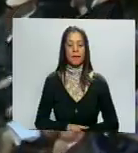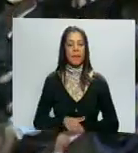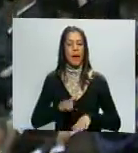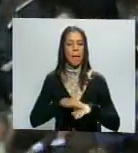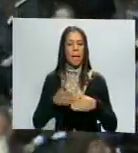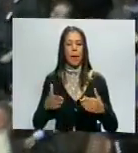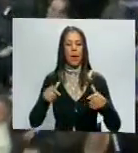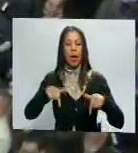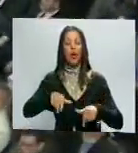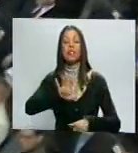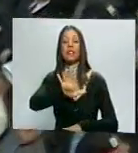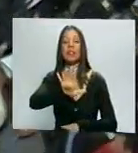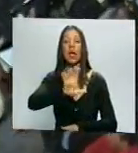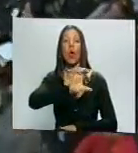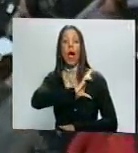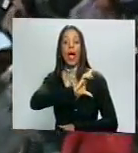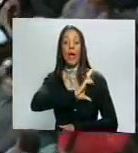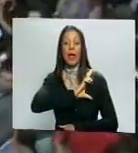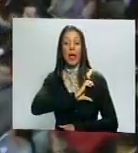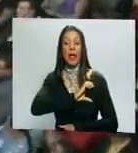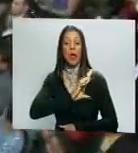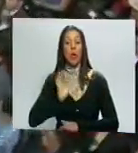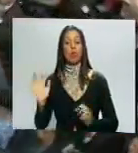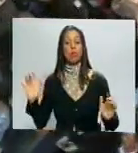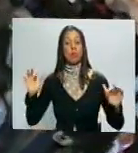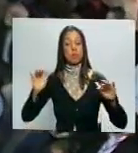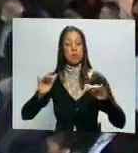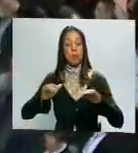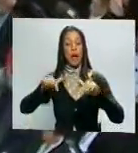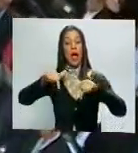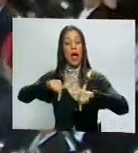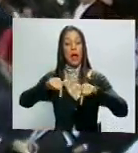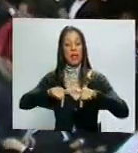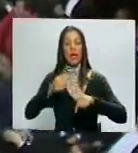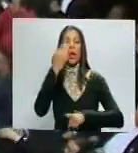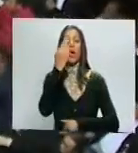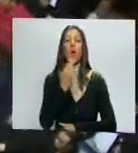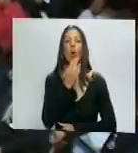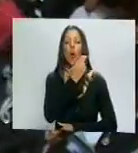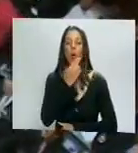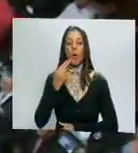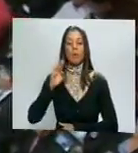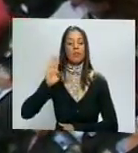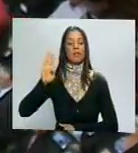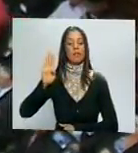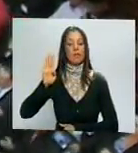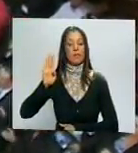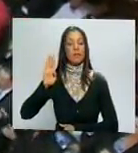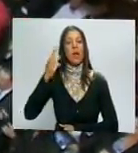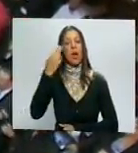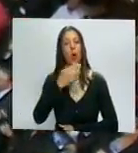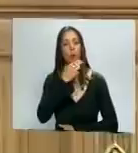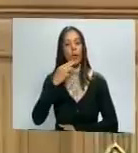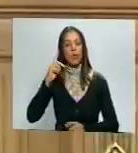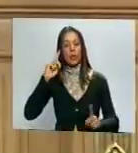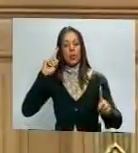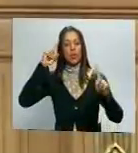porque hoy 5 de enero estamos aquí asumiendo un compromiso, asumiendo un